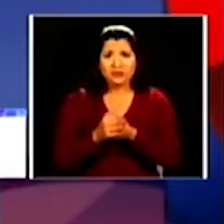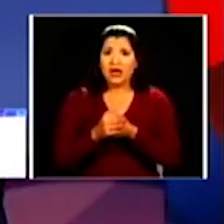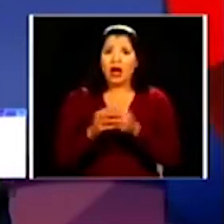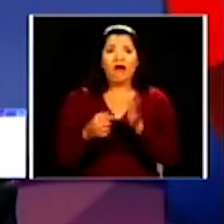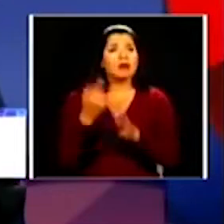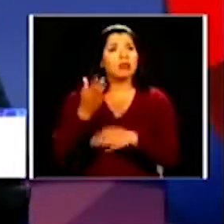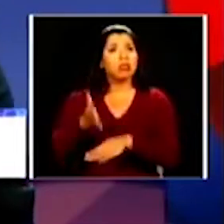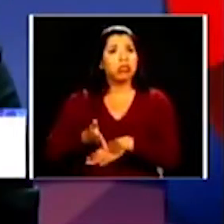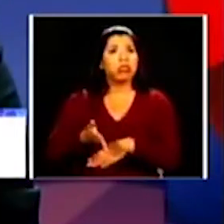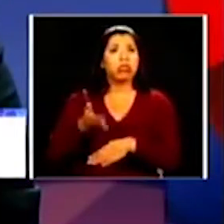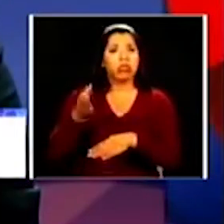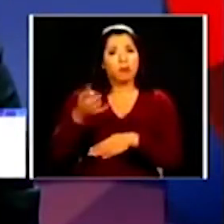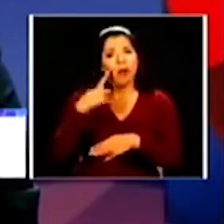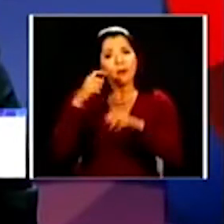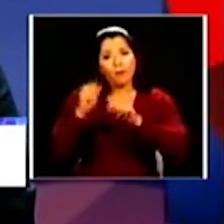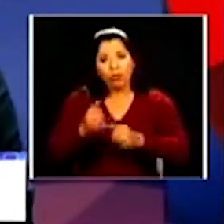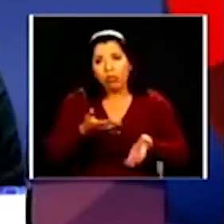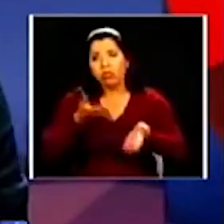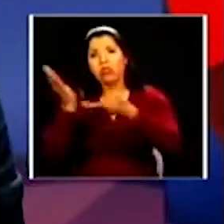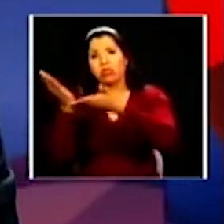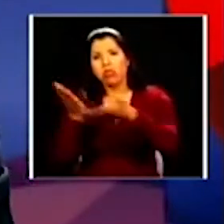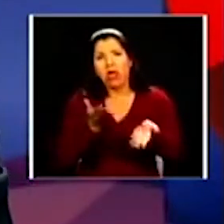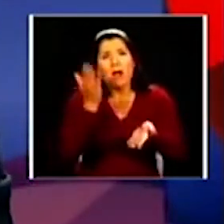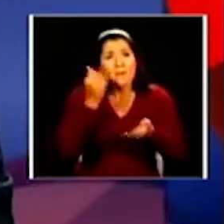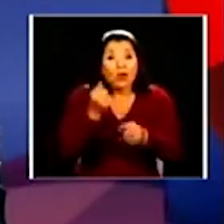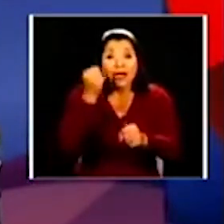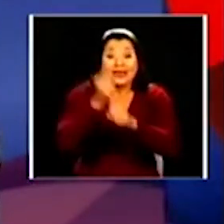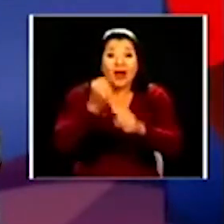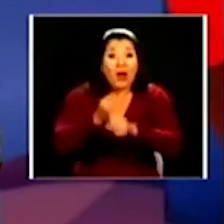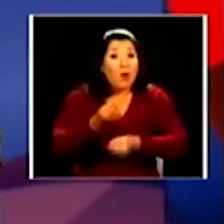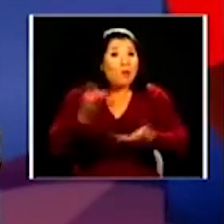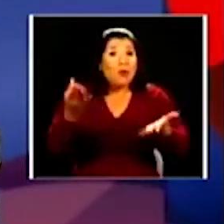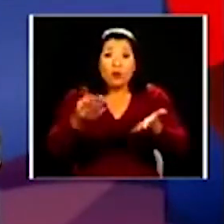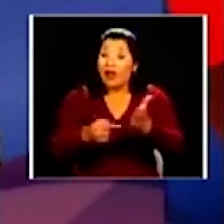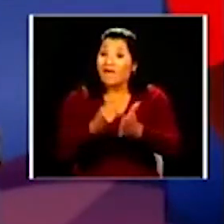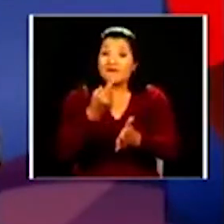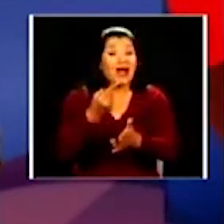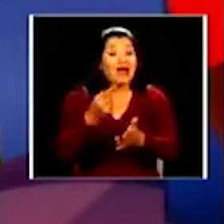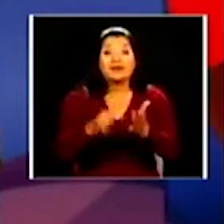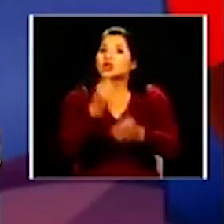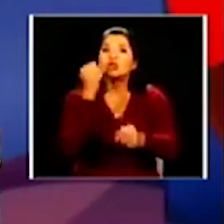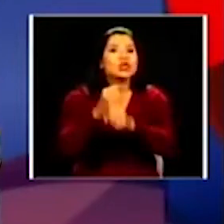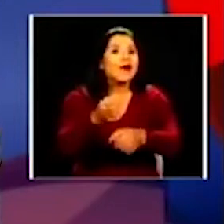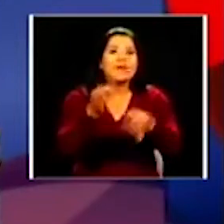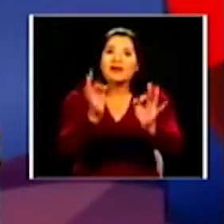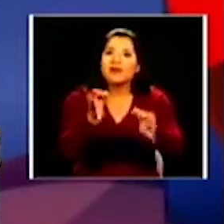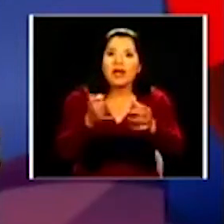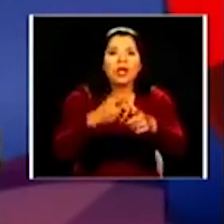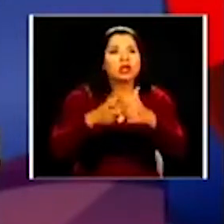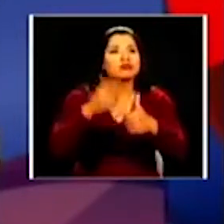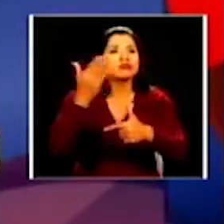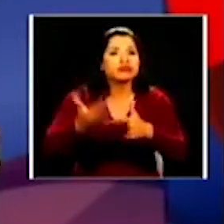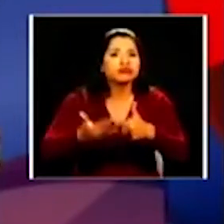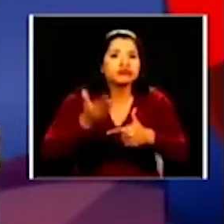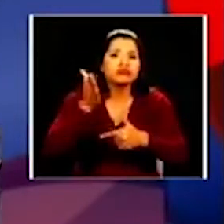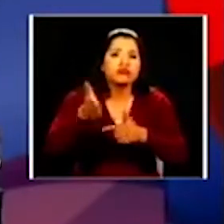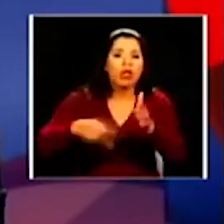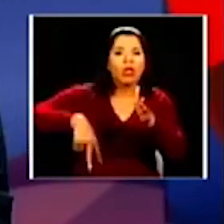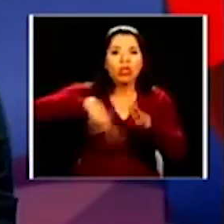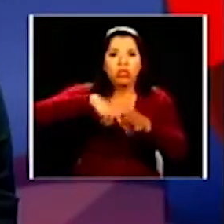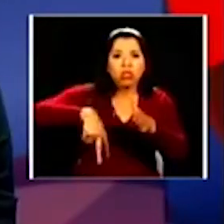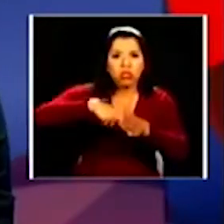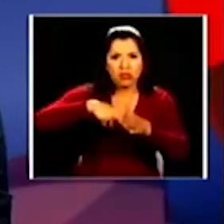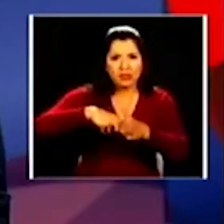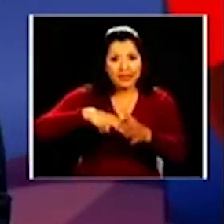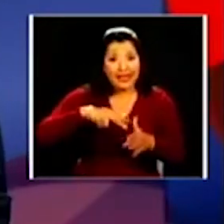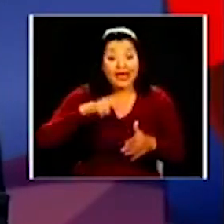desgraciadamente, porque la ineficiencia pública conduce a ese tipo de comportamientos. La eficiencia de lo público, la transparencia, tiene que llegarle también